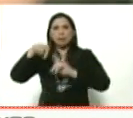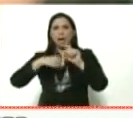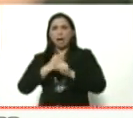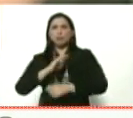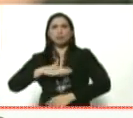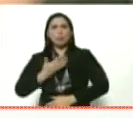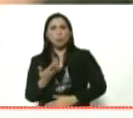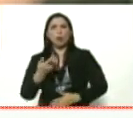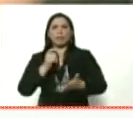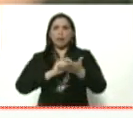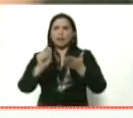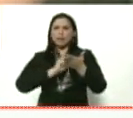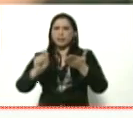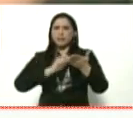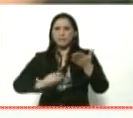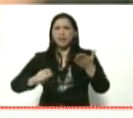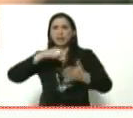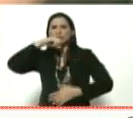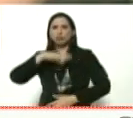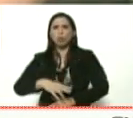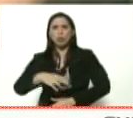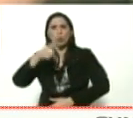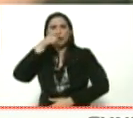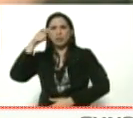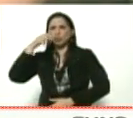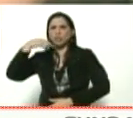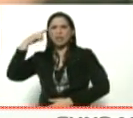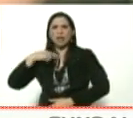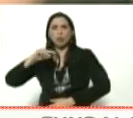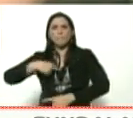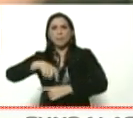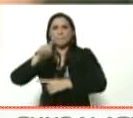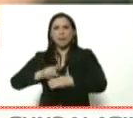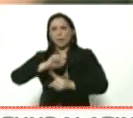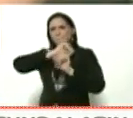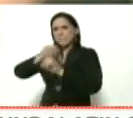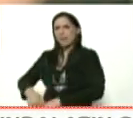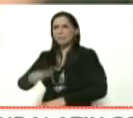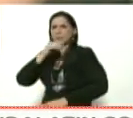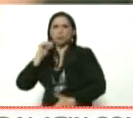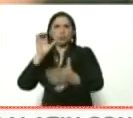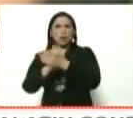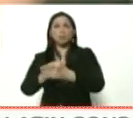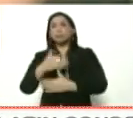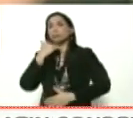la historia de la Operación Negro Primero, aplastamiento del enemigo, quizás